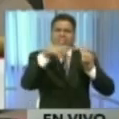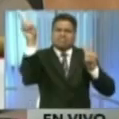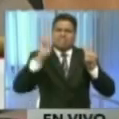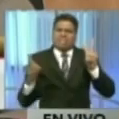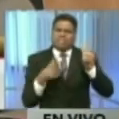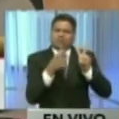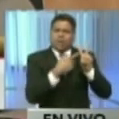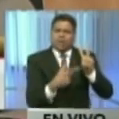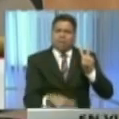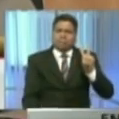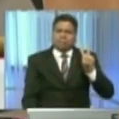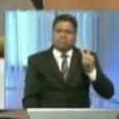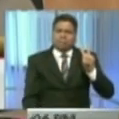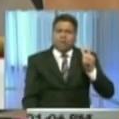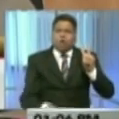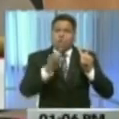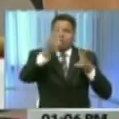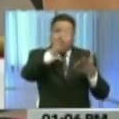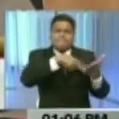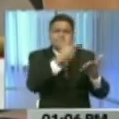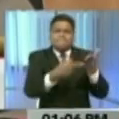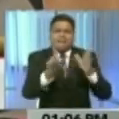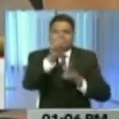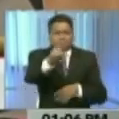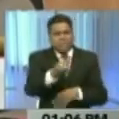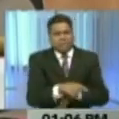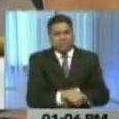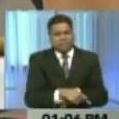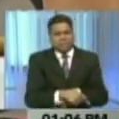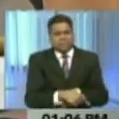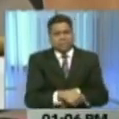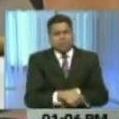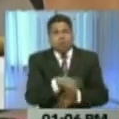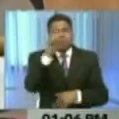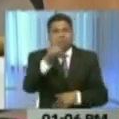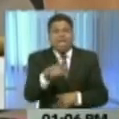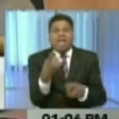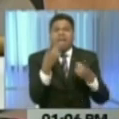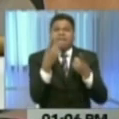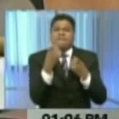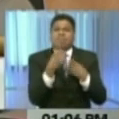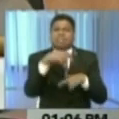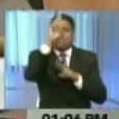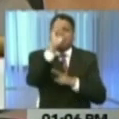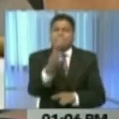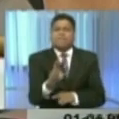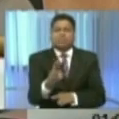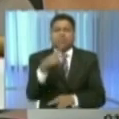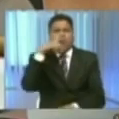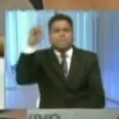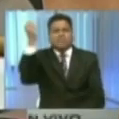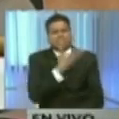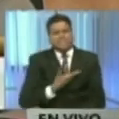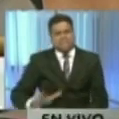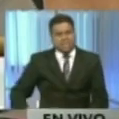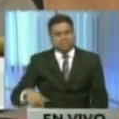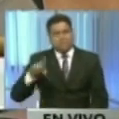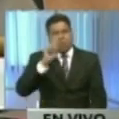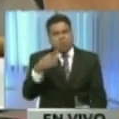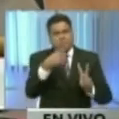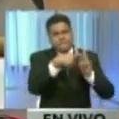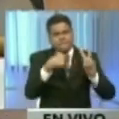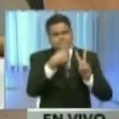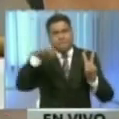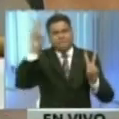invalidó, usted irrespetó a un jefe de Estado. Y usted sabe bien que eso causó gran malestar entre los jefes de Estado